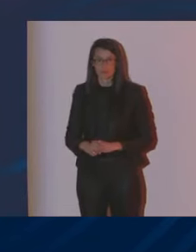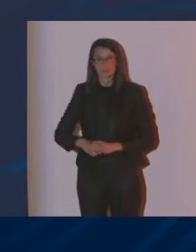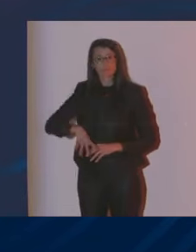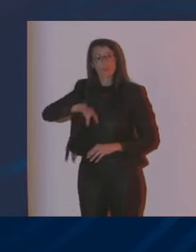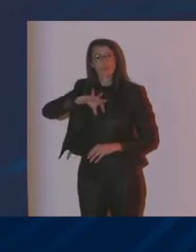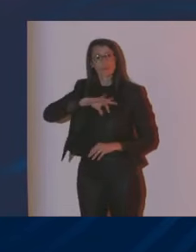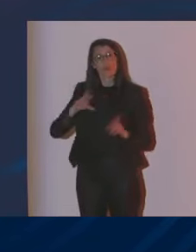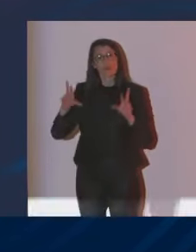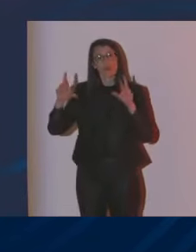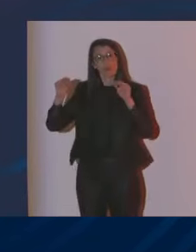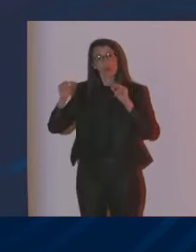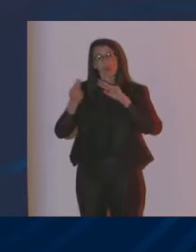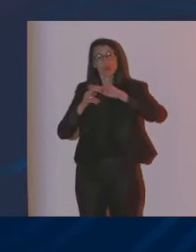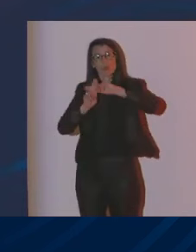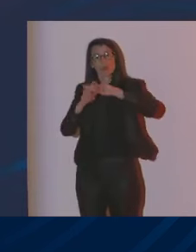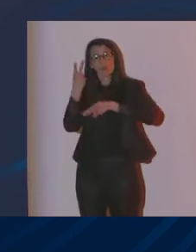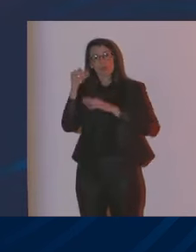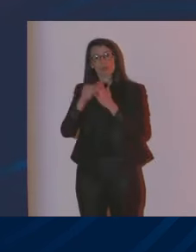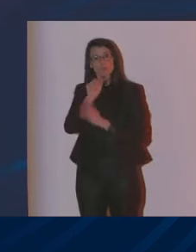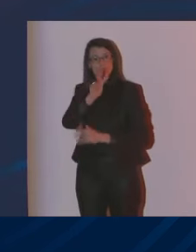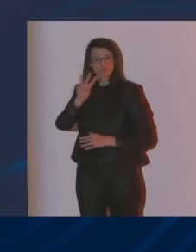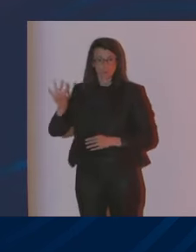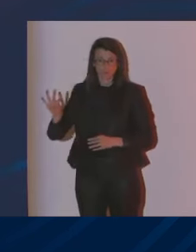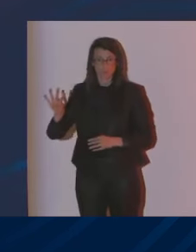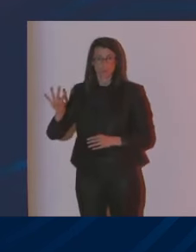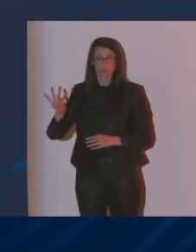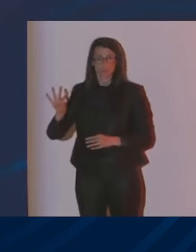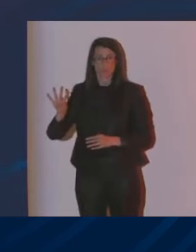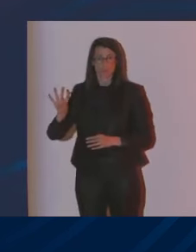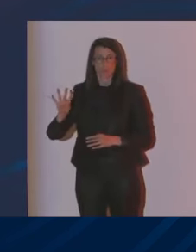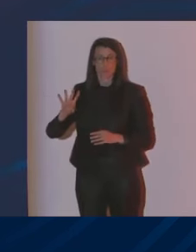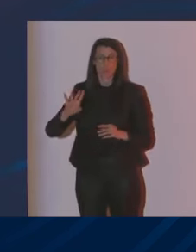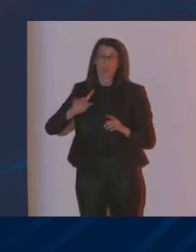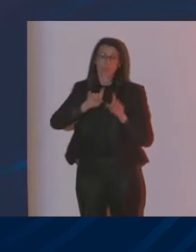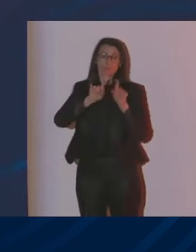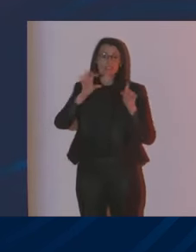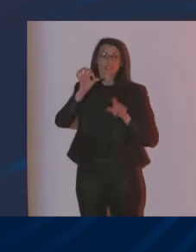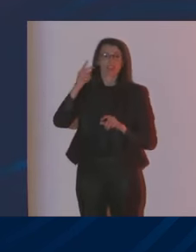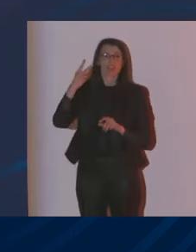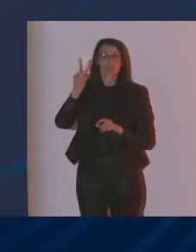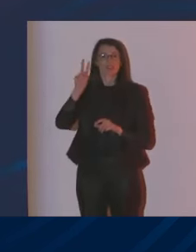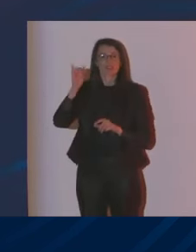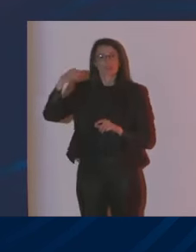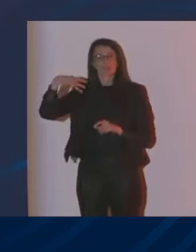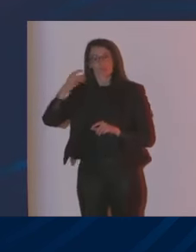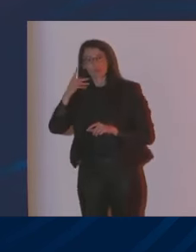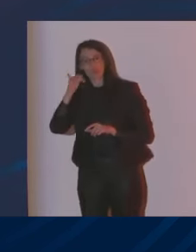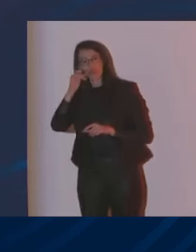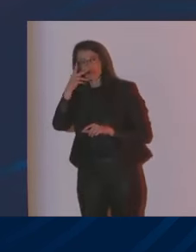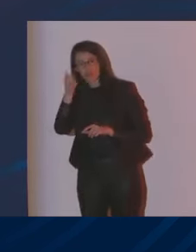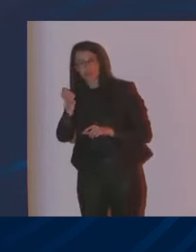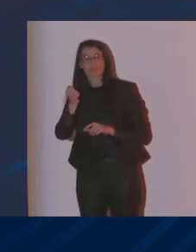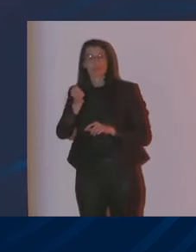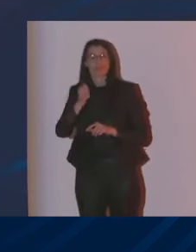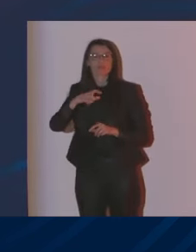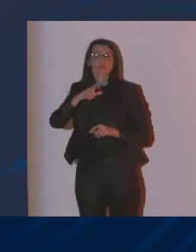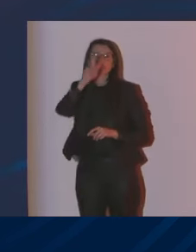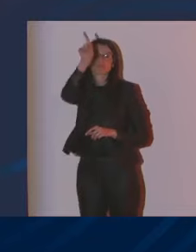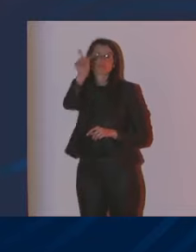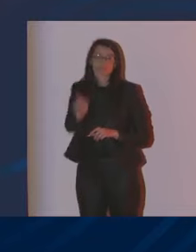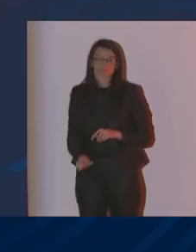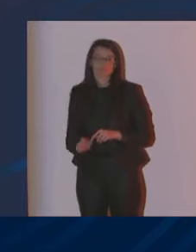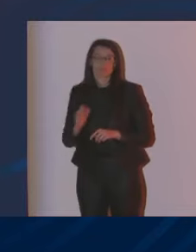Medalla de Oro Cruz Roja 2024 a Servimedia. Recoge la medalla don Fernando